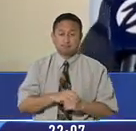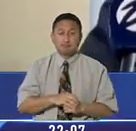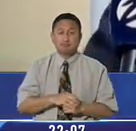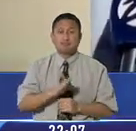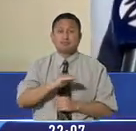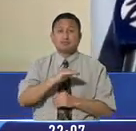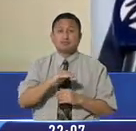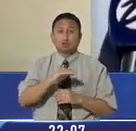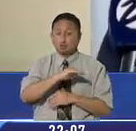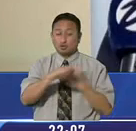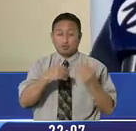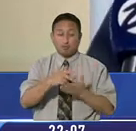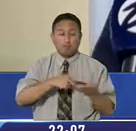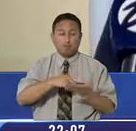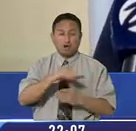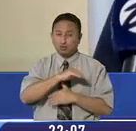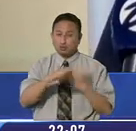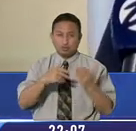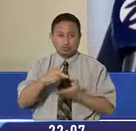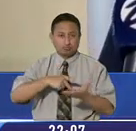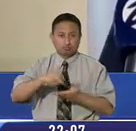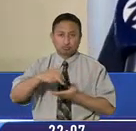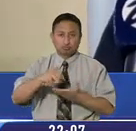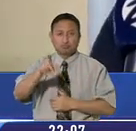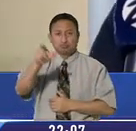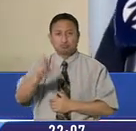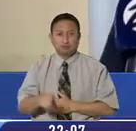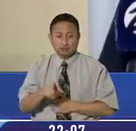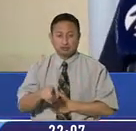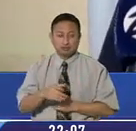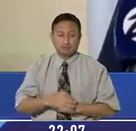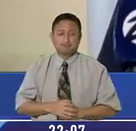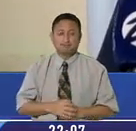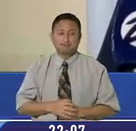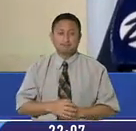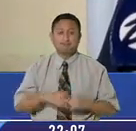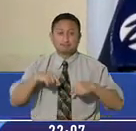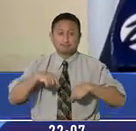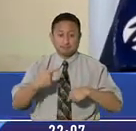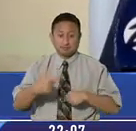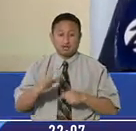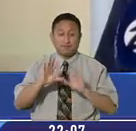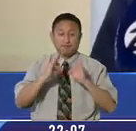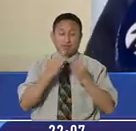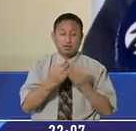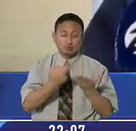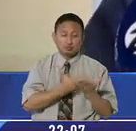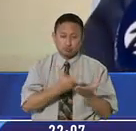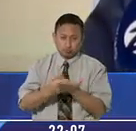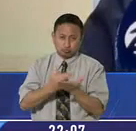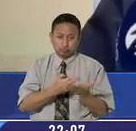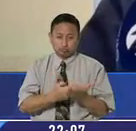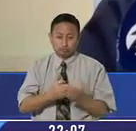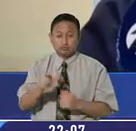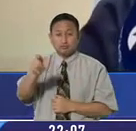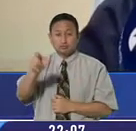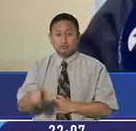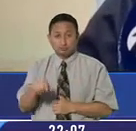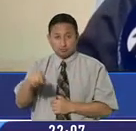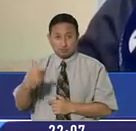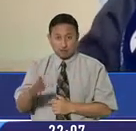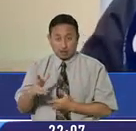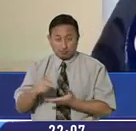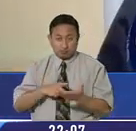los costos de los sepelios a las personas damnificadas. Nos hemos reunido con las familias. Aquellos que ya han incurrido